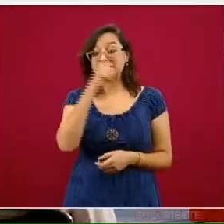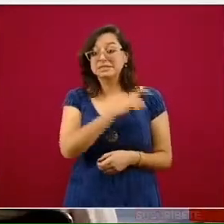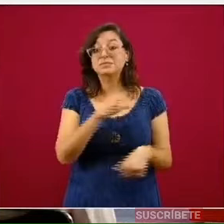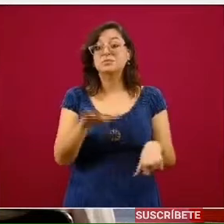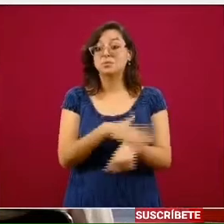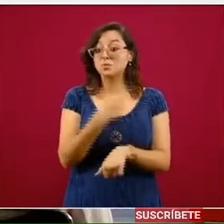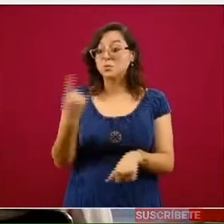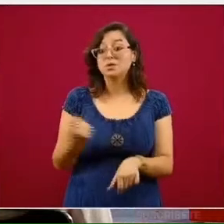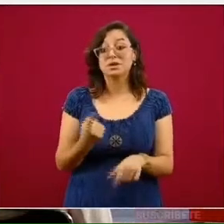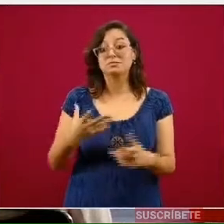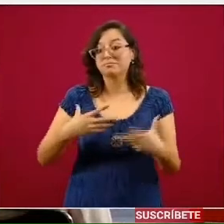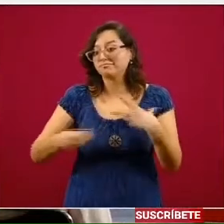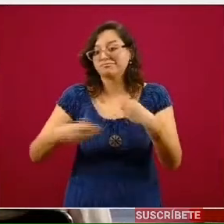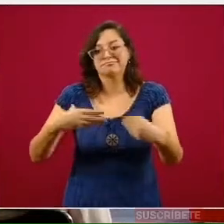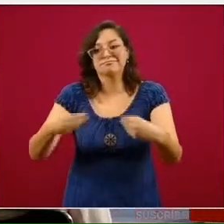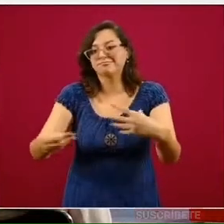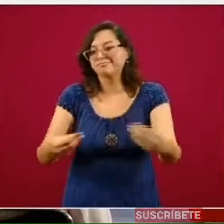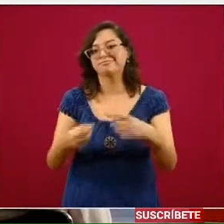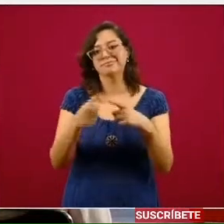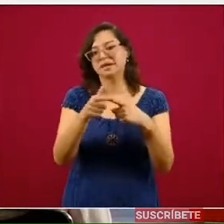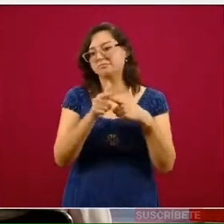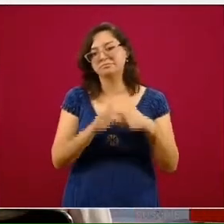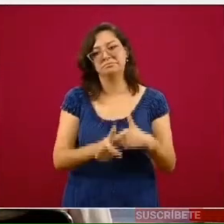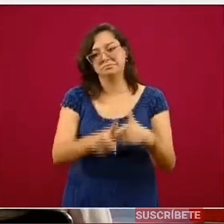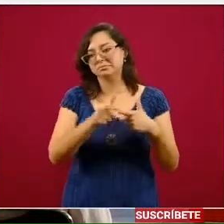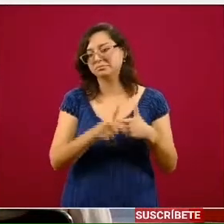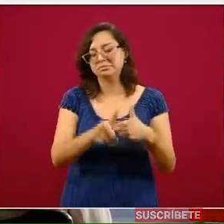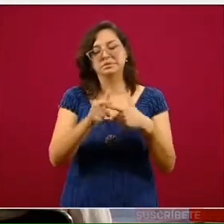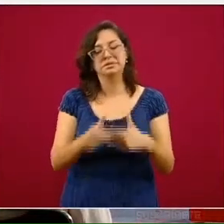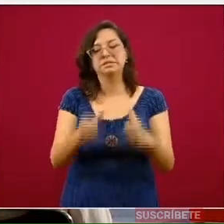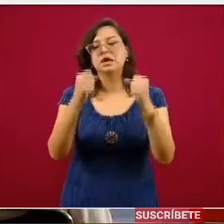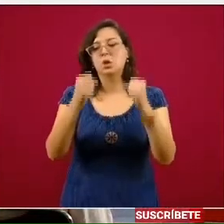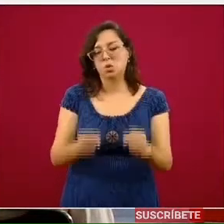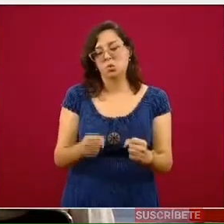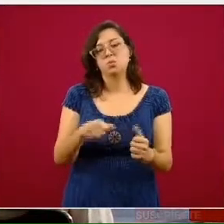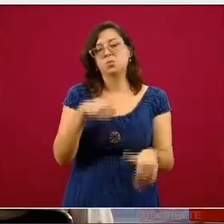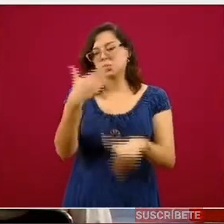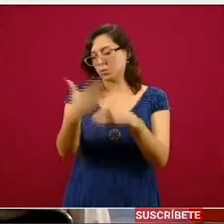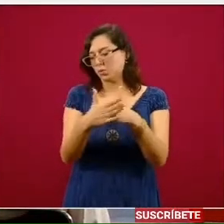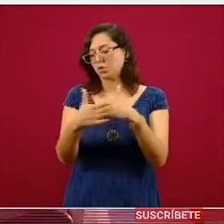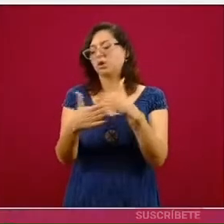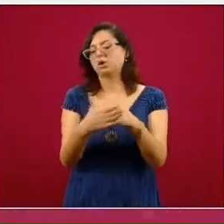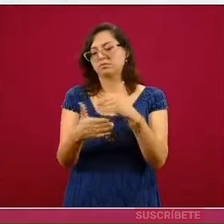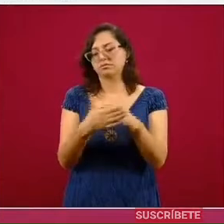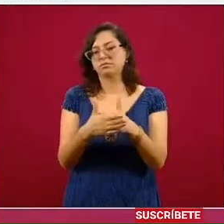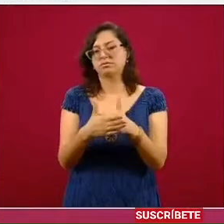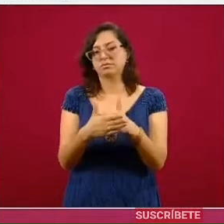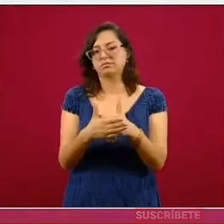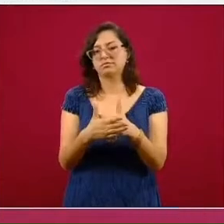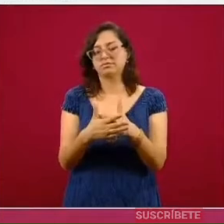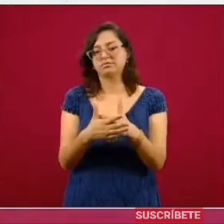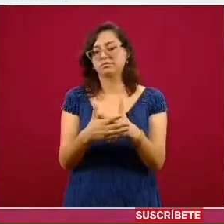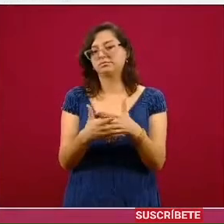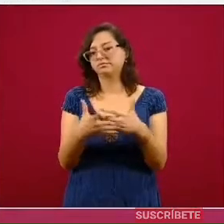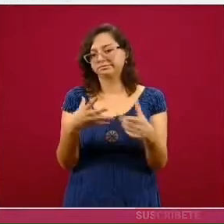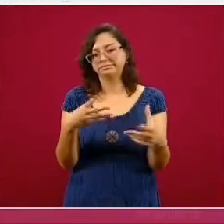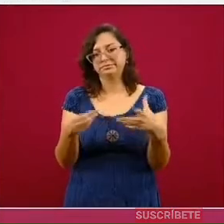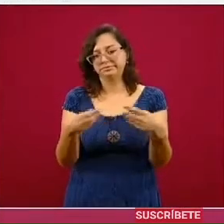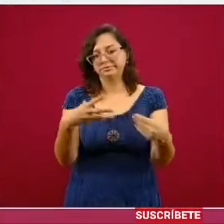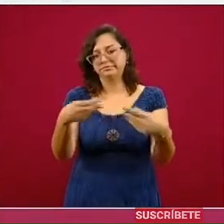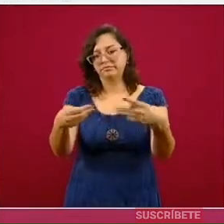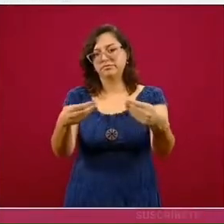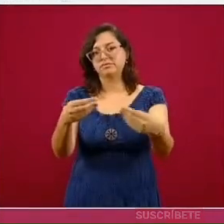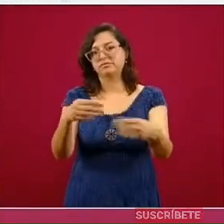de todos modos las epidemias llegan y en un momento dado, pues eso tendrán que trabajarlo en la parte